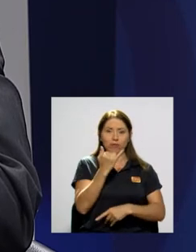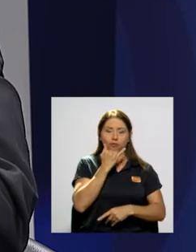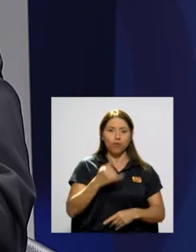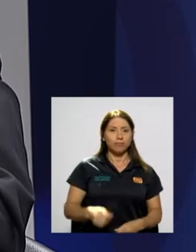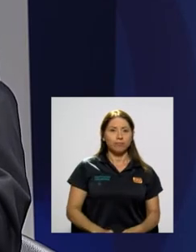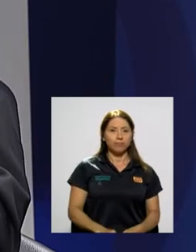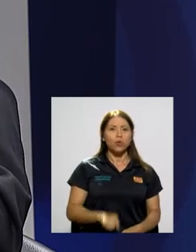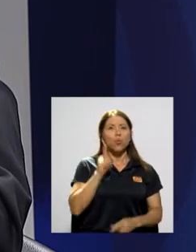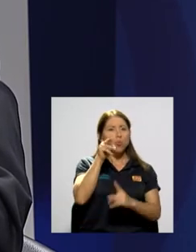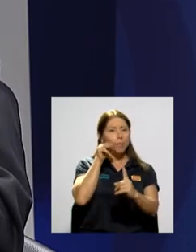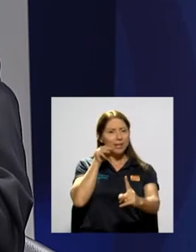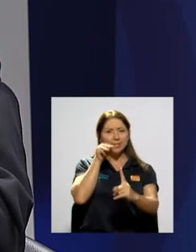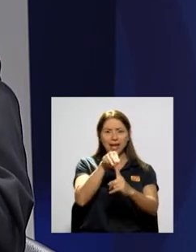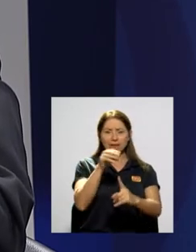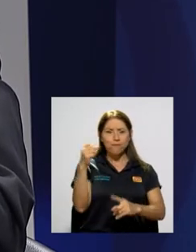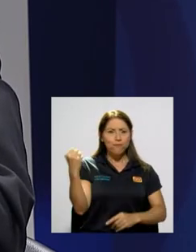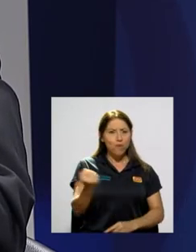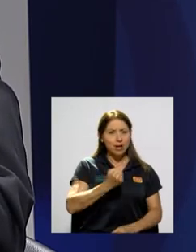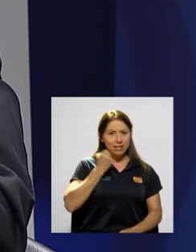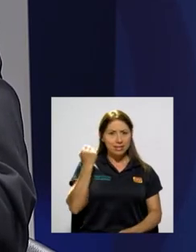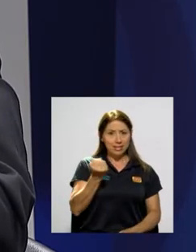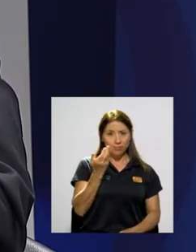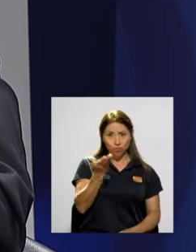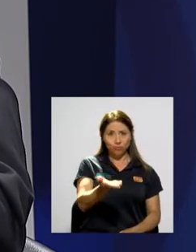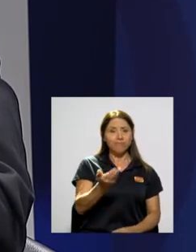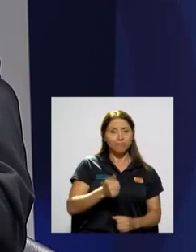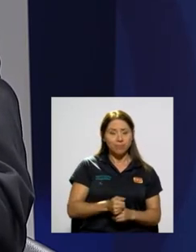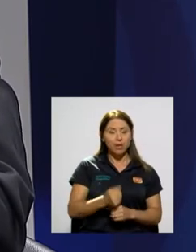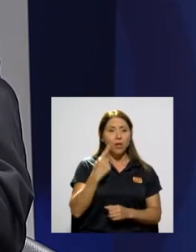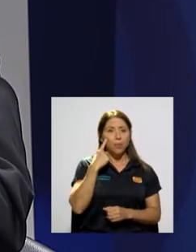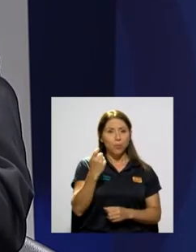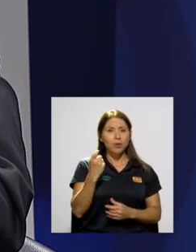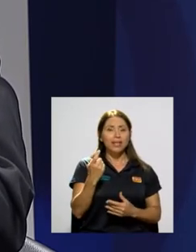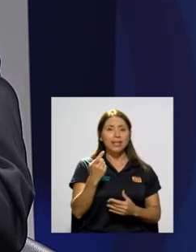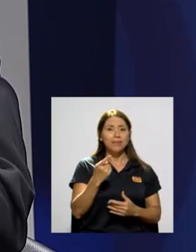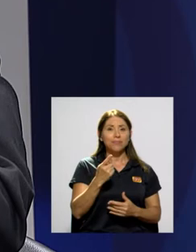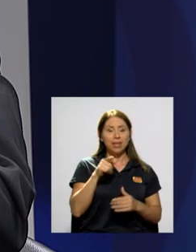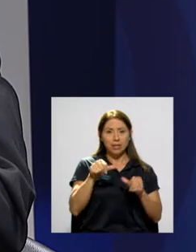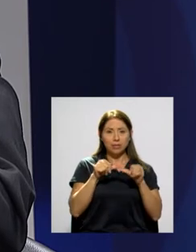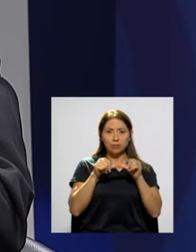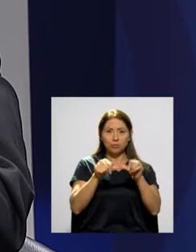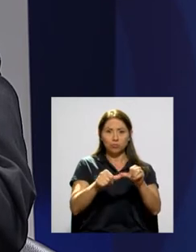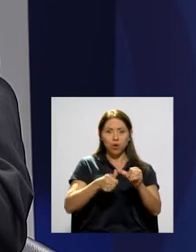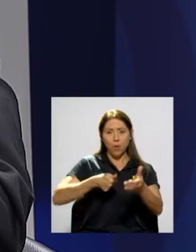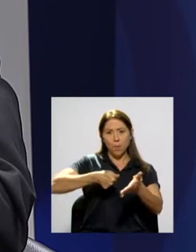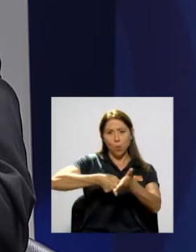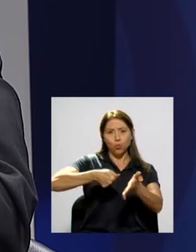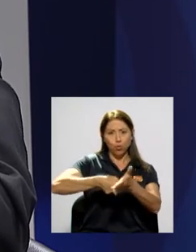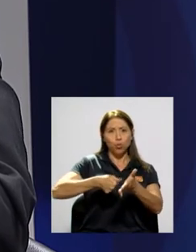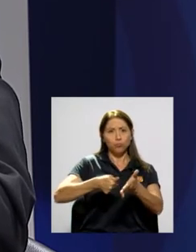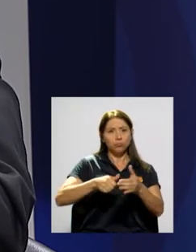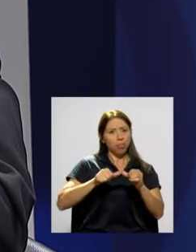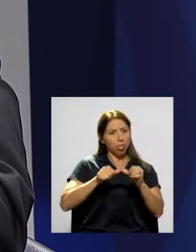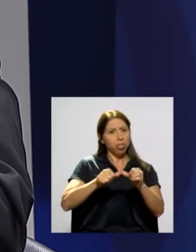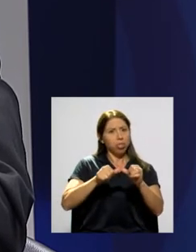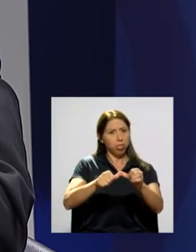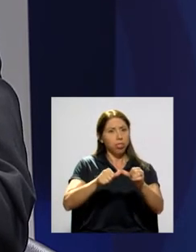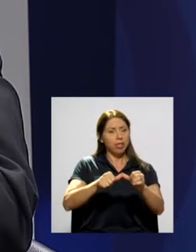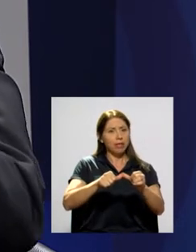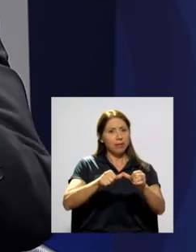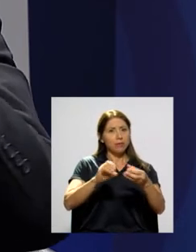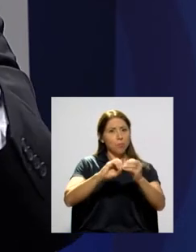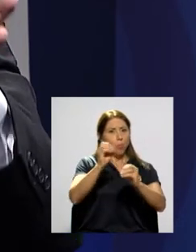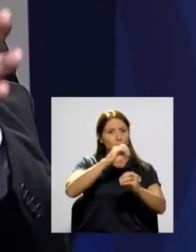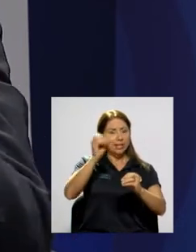mensajes fuertísimos también, ya que se mantiene el voto tan consistente hacia Restauración